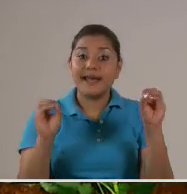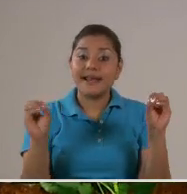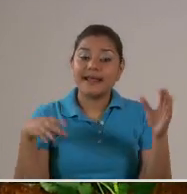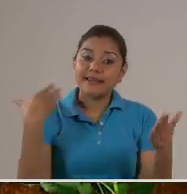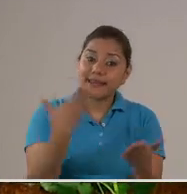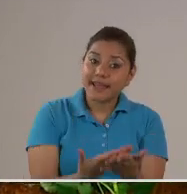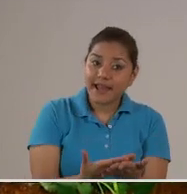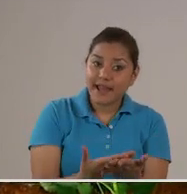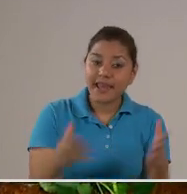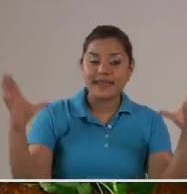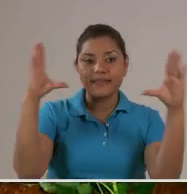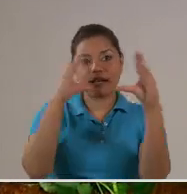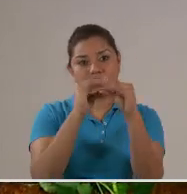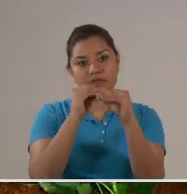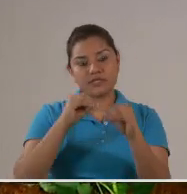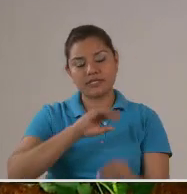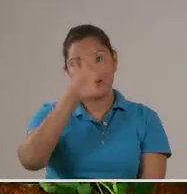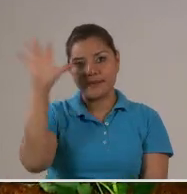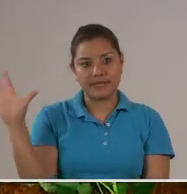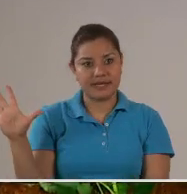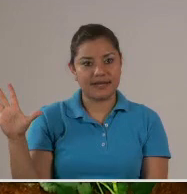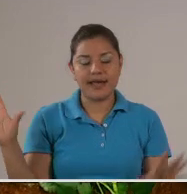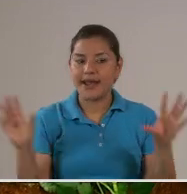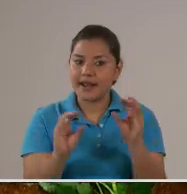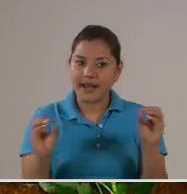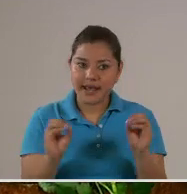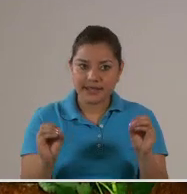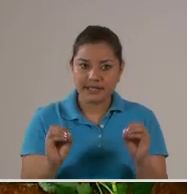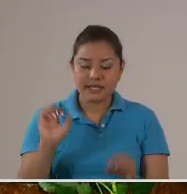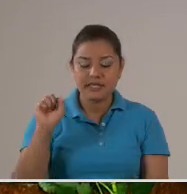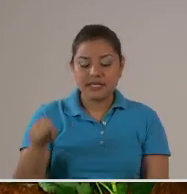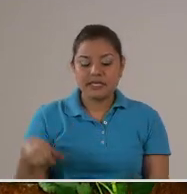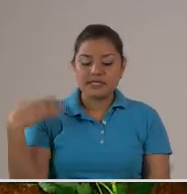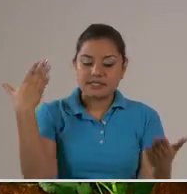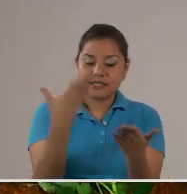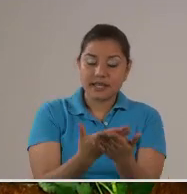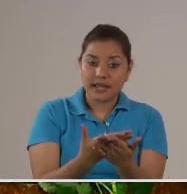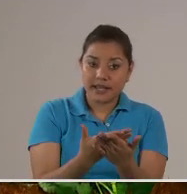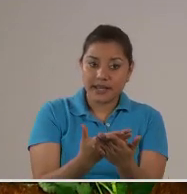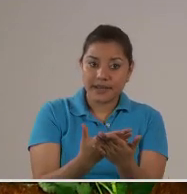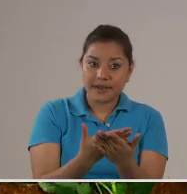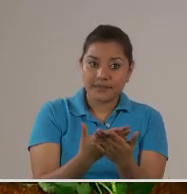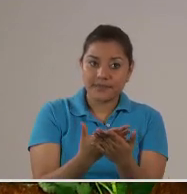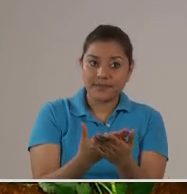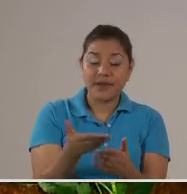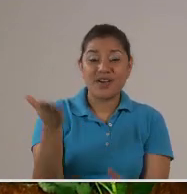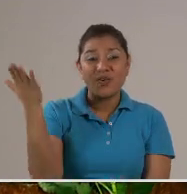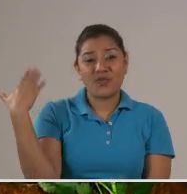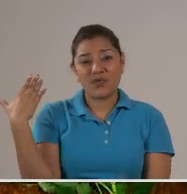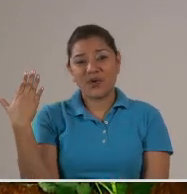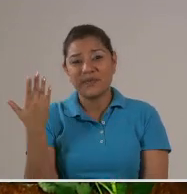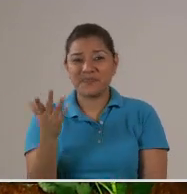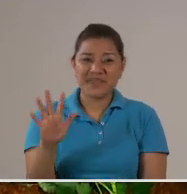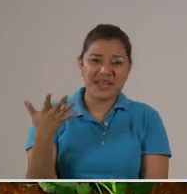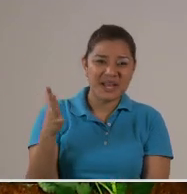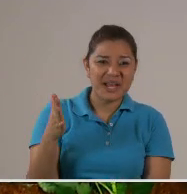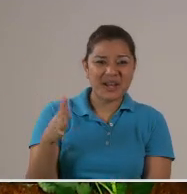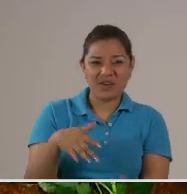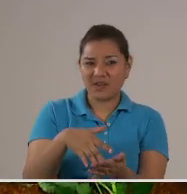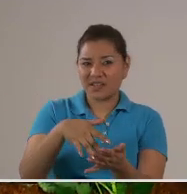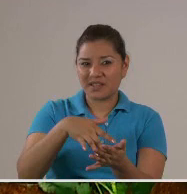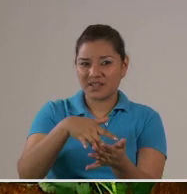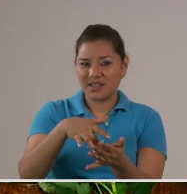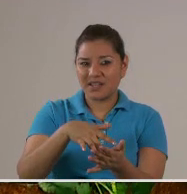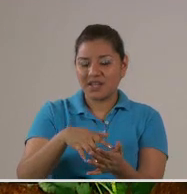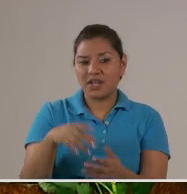noche a la mañana nadie si cae de la noche a la mañana eh fue un traspiés en donde Se